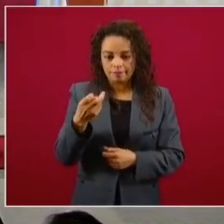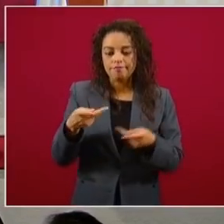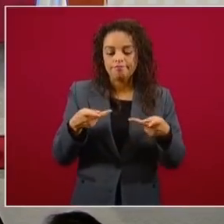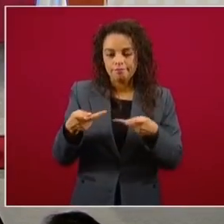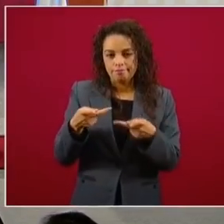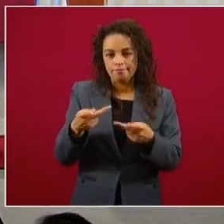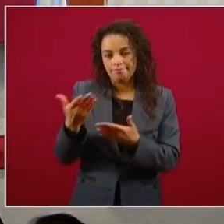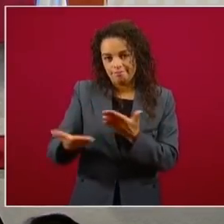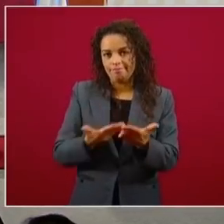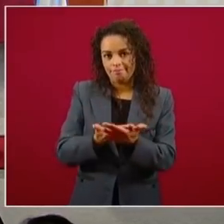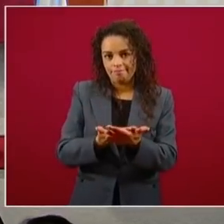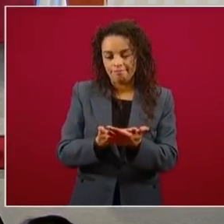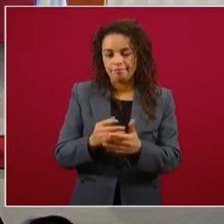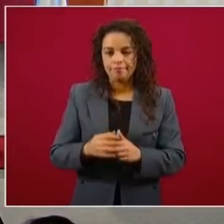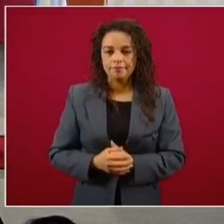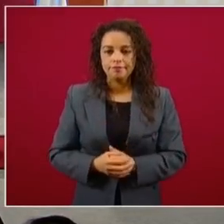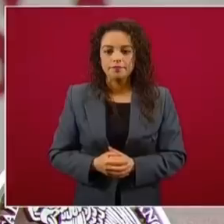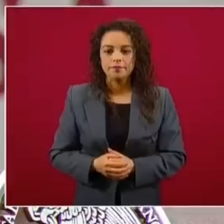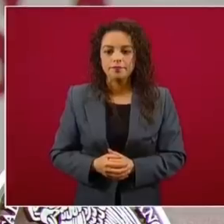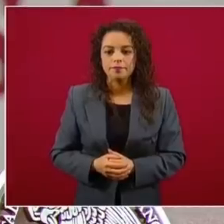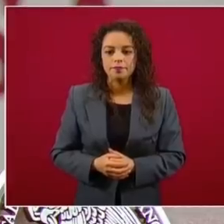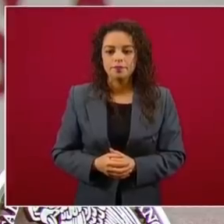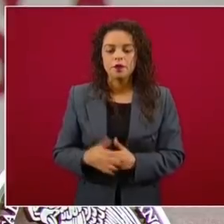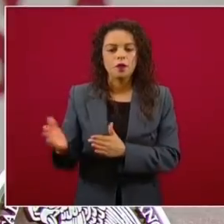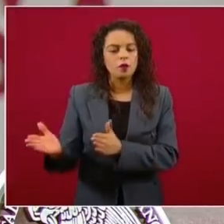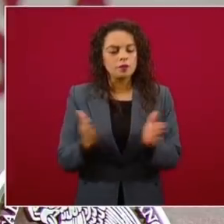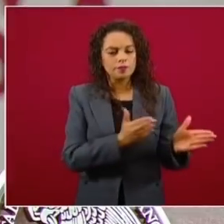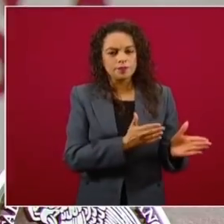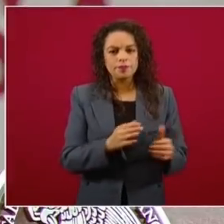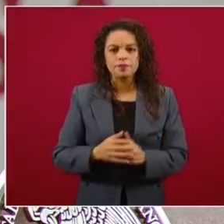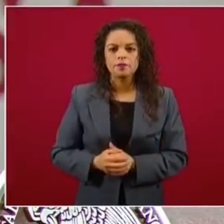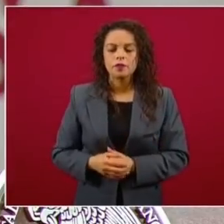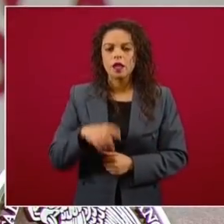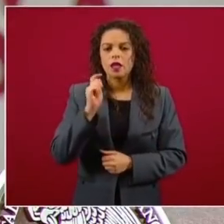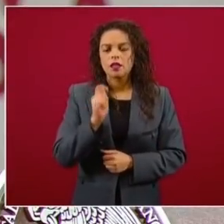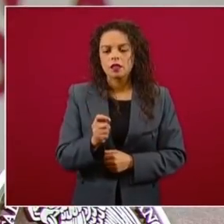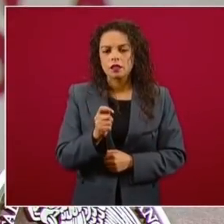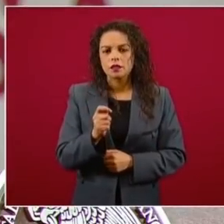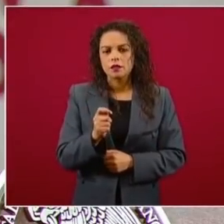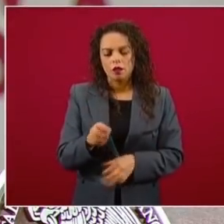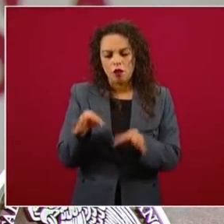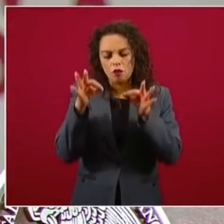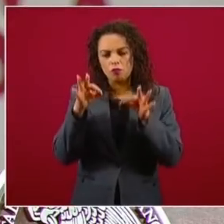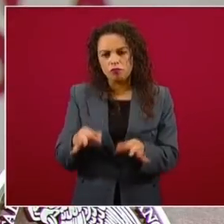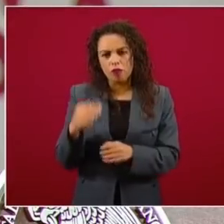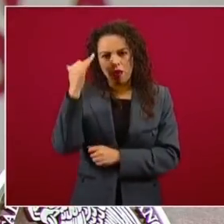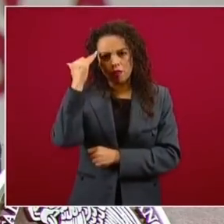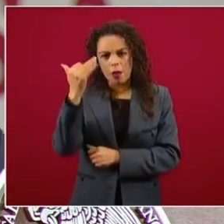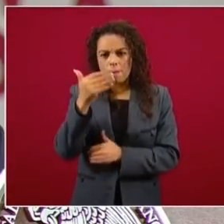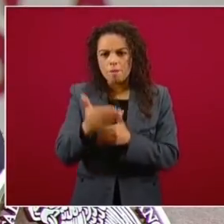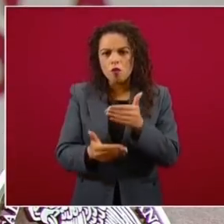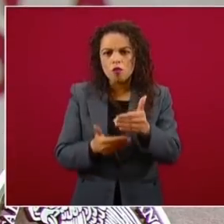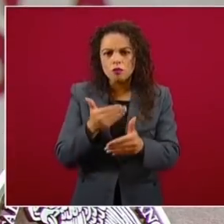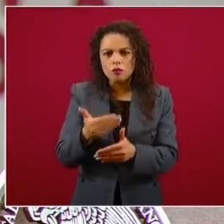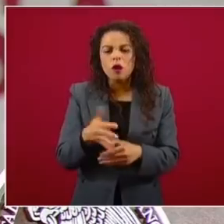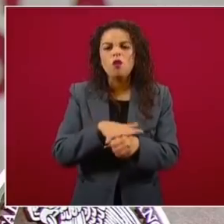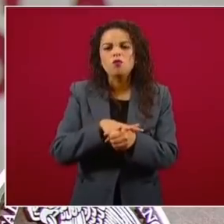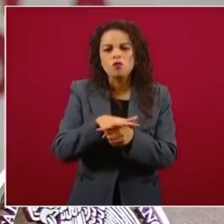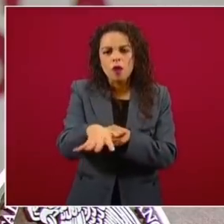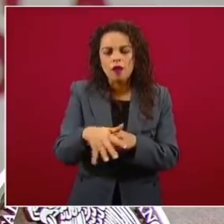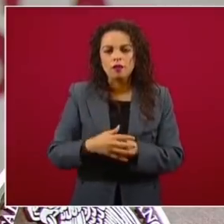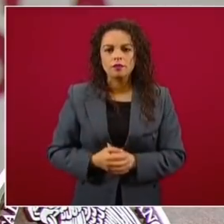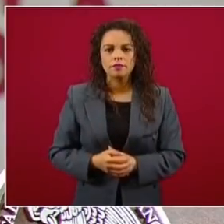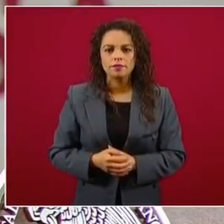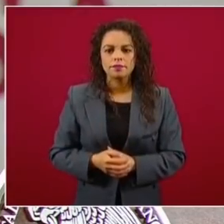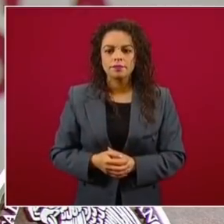económico. Ahora, ¿cuál es el proceso en términos de tiempos formales que lleva esto y en dónde estamos ahora?